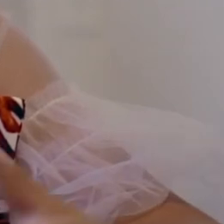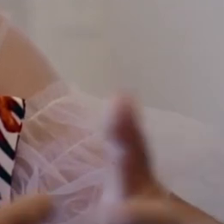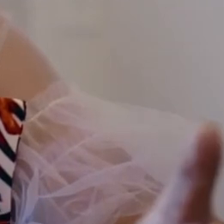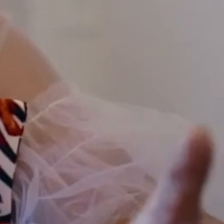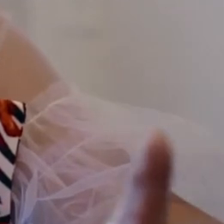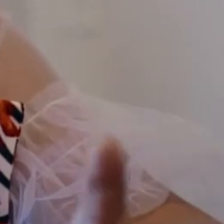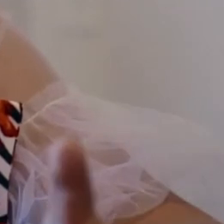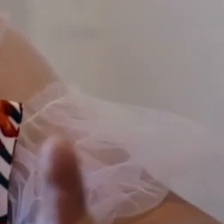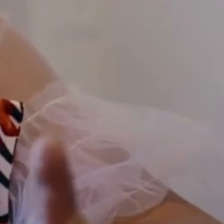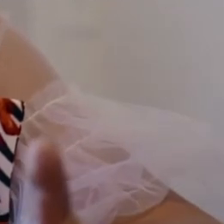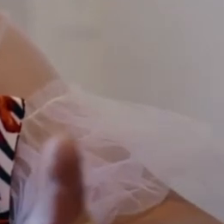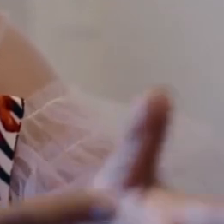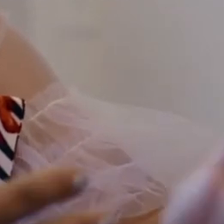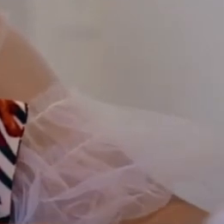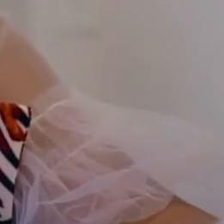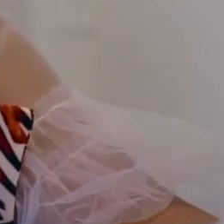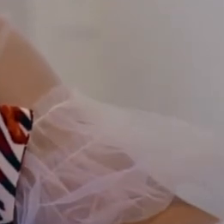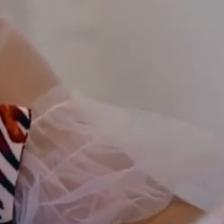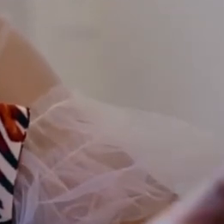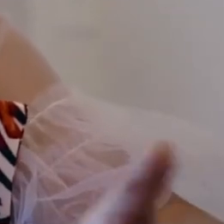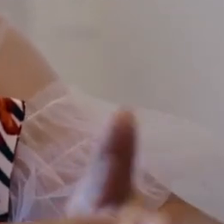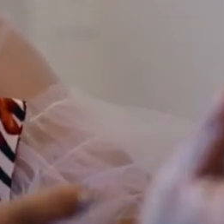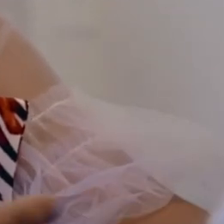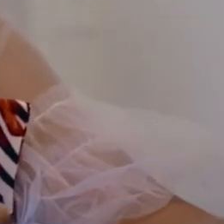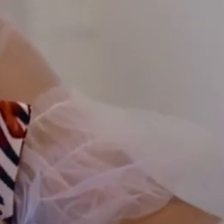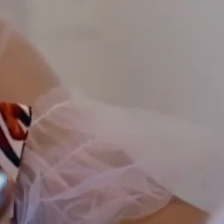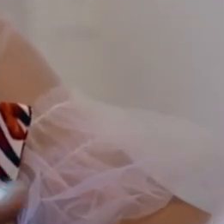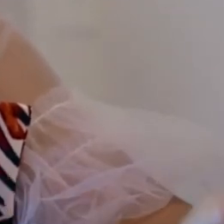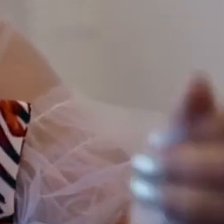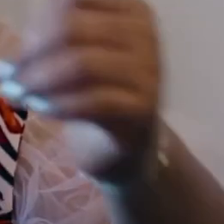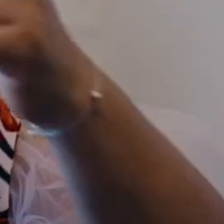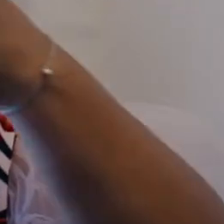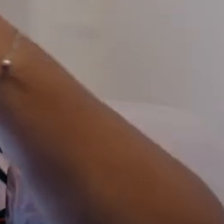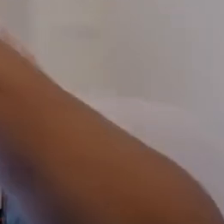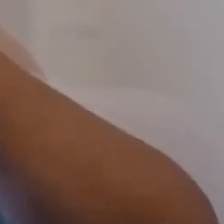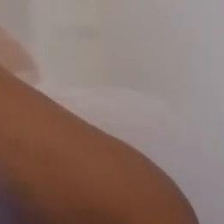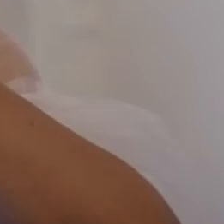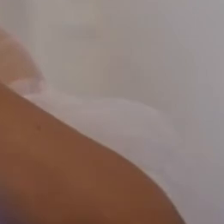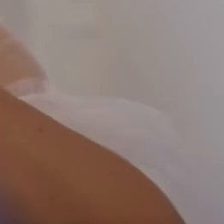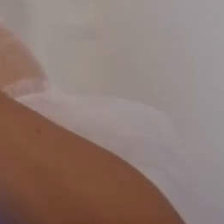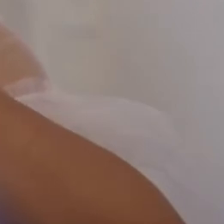tratarlos de apoyarlos, pero con límites, con un amor responsable.